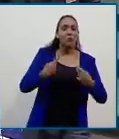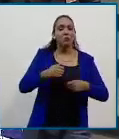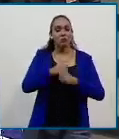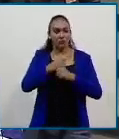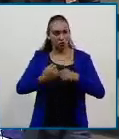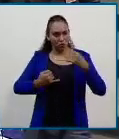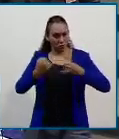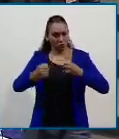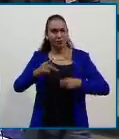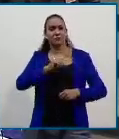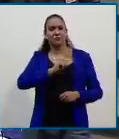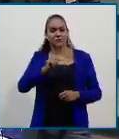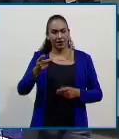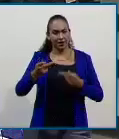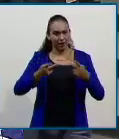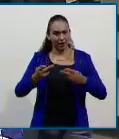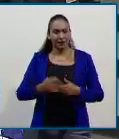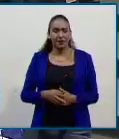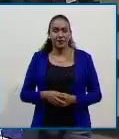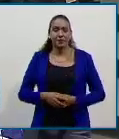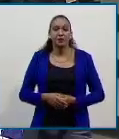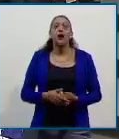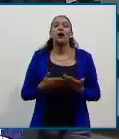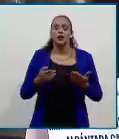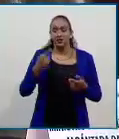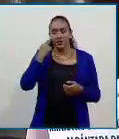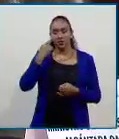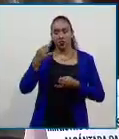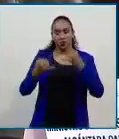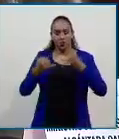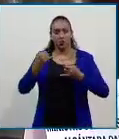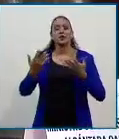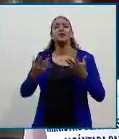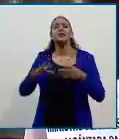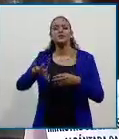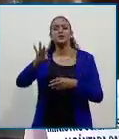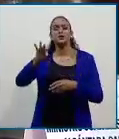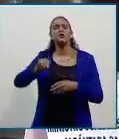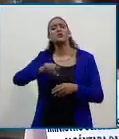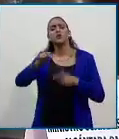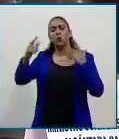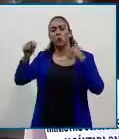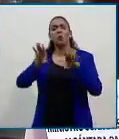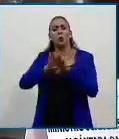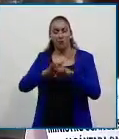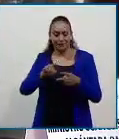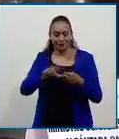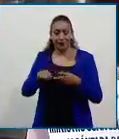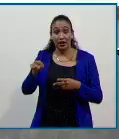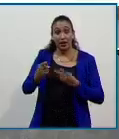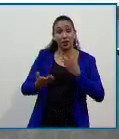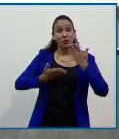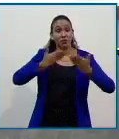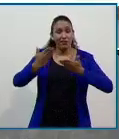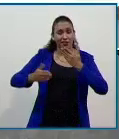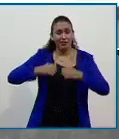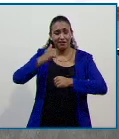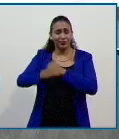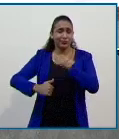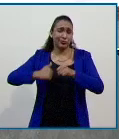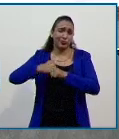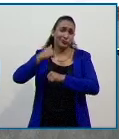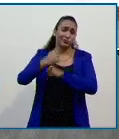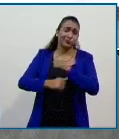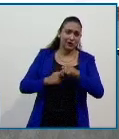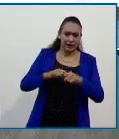y jueces se logra a través de procesos de selección meritocráticos realizados de manera transparente y mediante